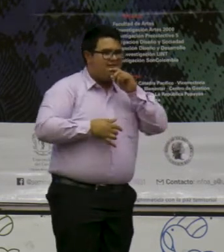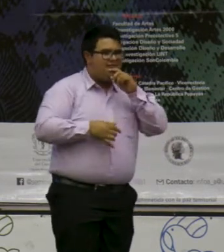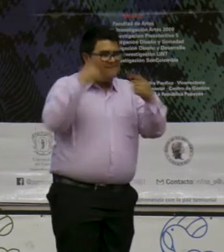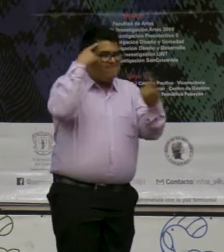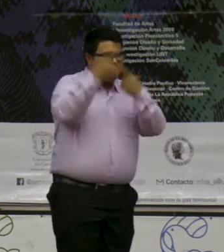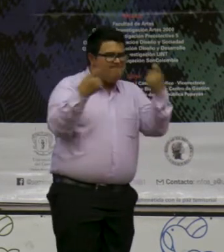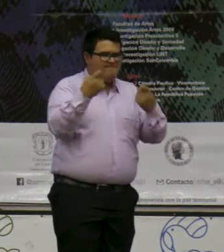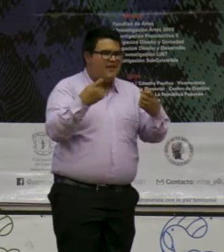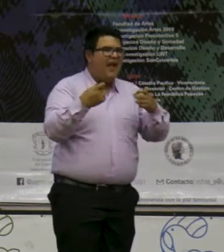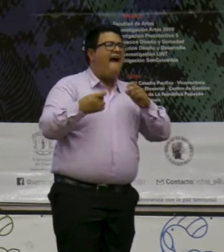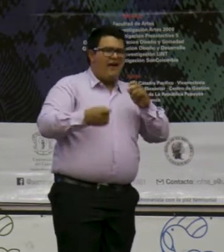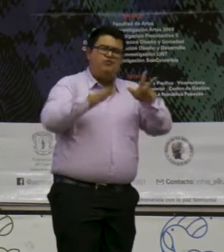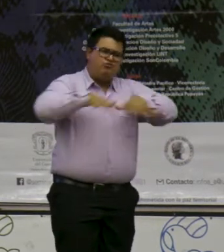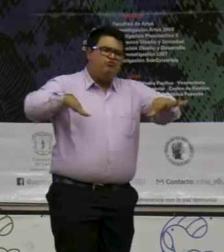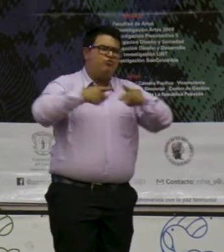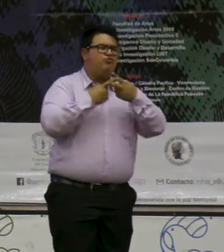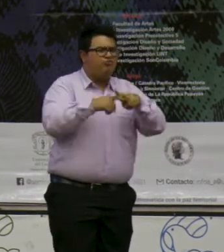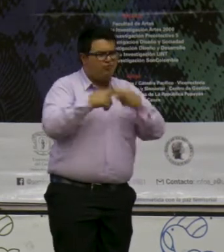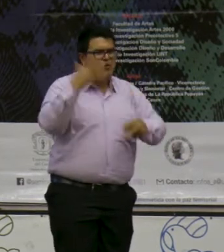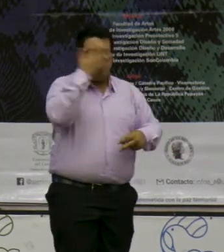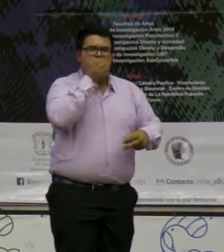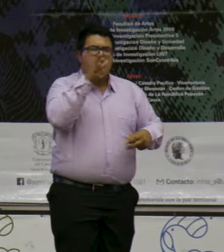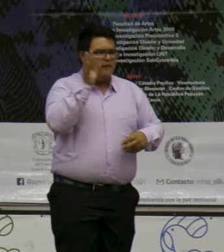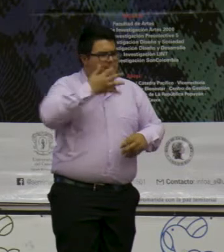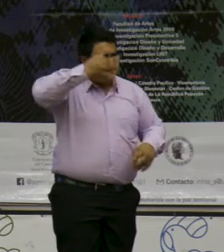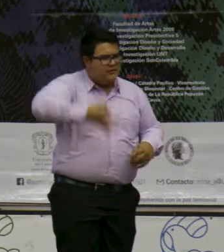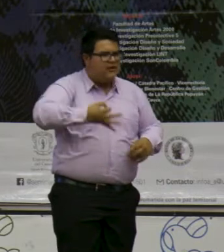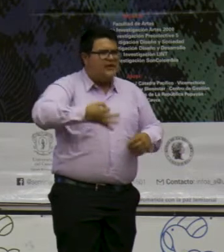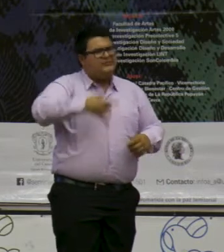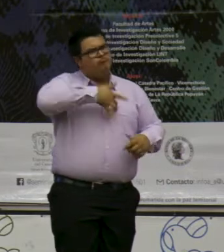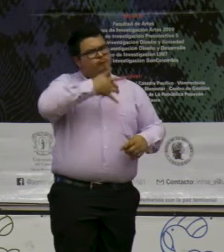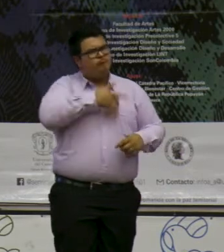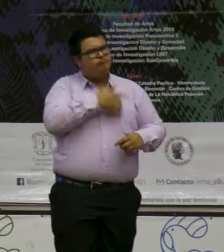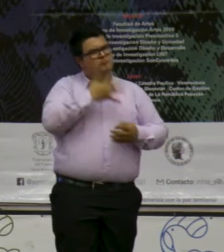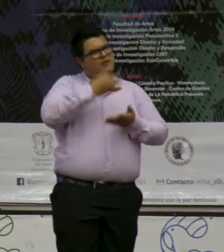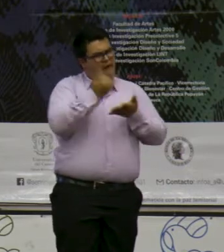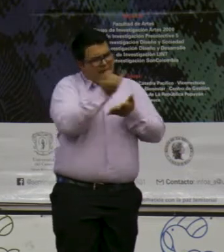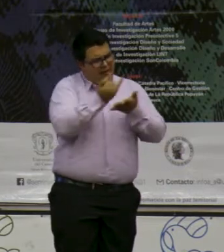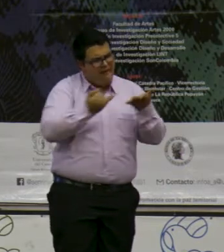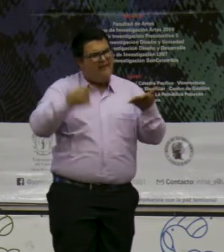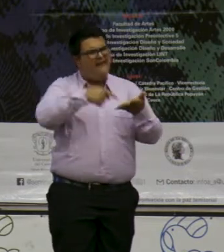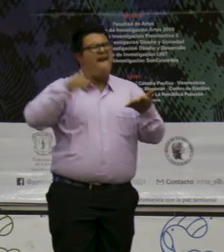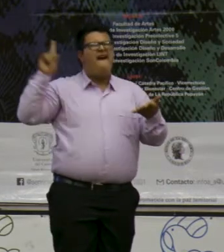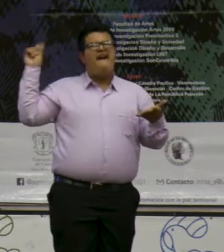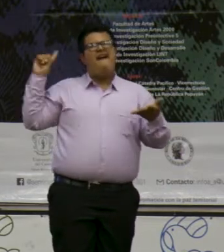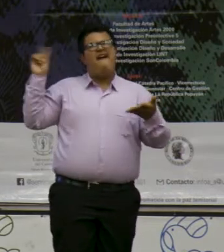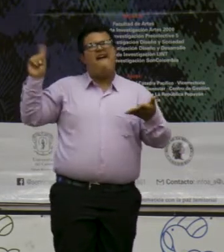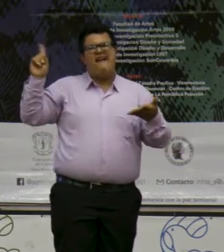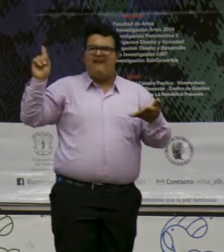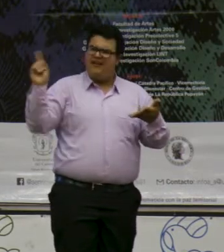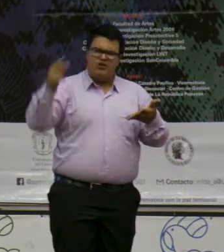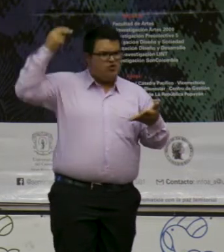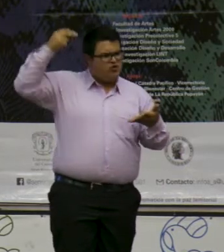taller muy lindo en el que hablábamos de cuáles son esas manifestaciones que la ilustración ha tenido a lo largo de la historia, y